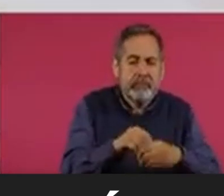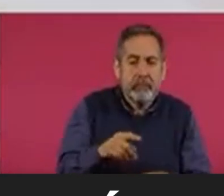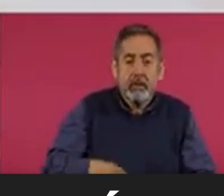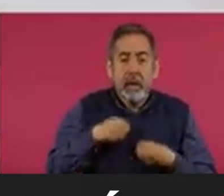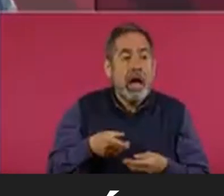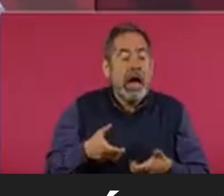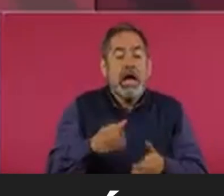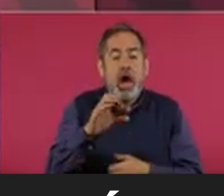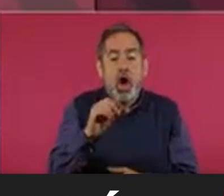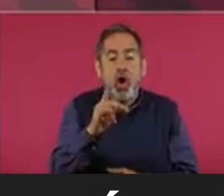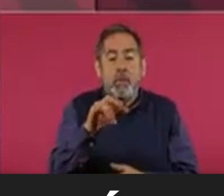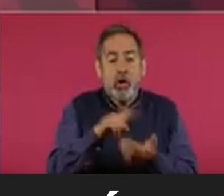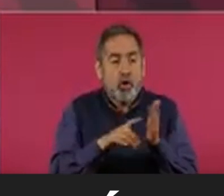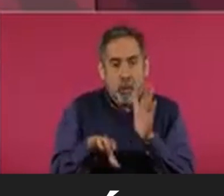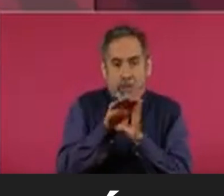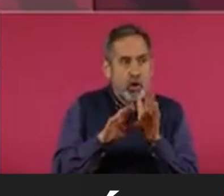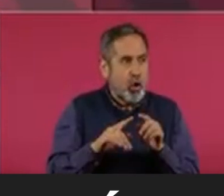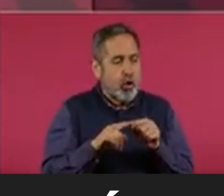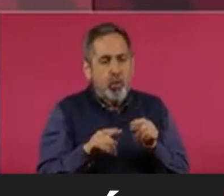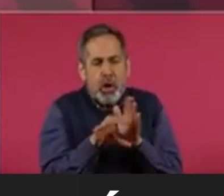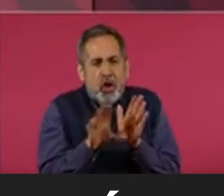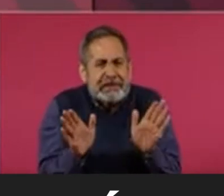cuartito en Copilco, El Alto,